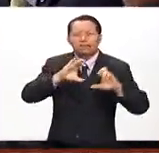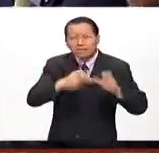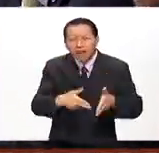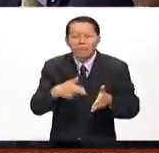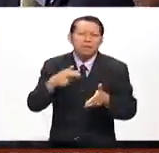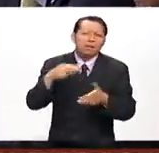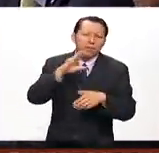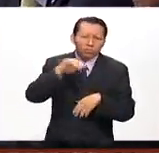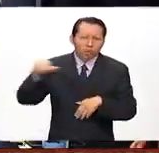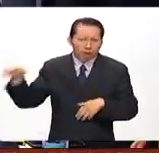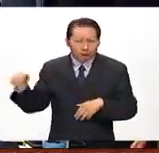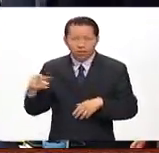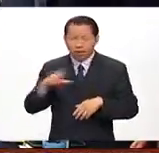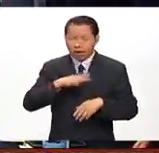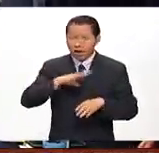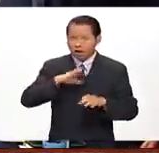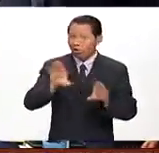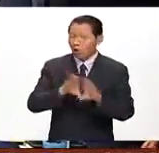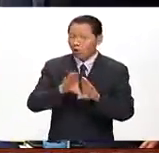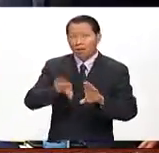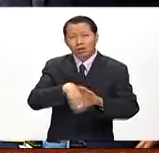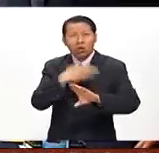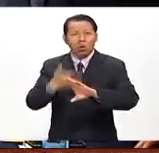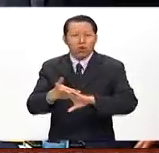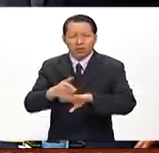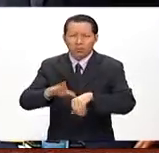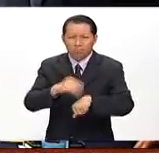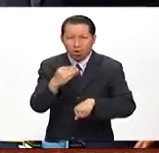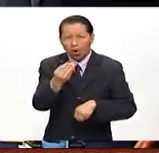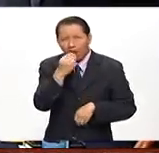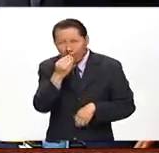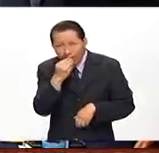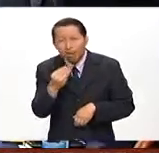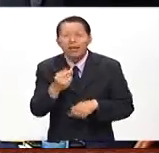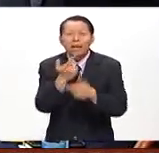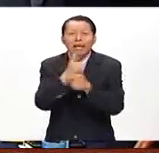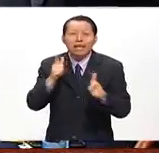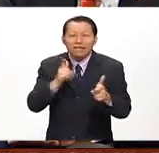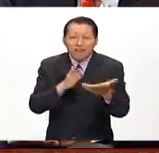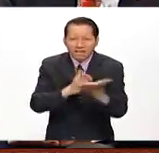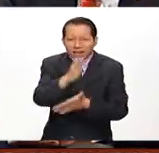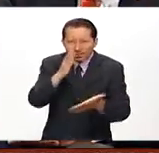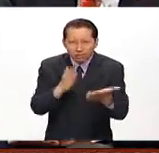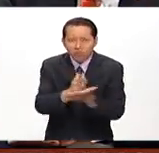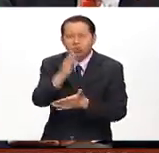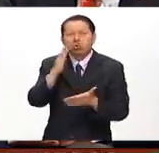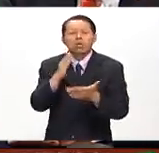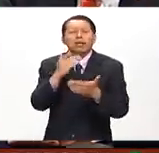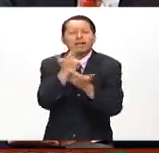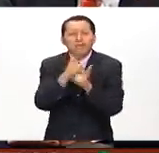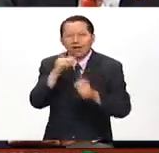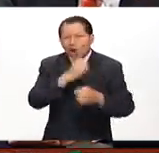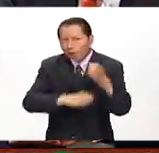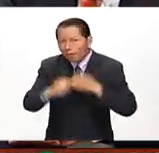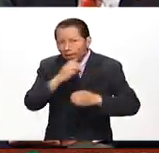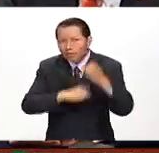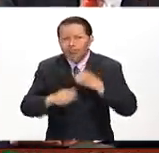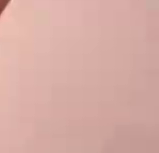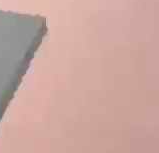provocaron violaciones al derecho a la alimentación, al libre tránsito, a la salud y a la libertad de comercio.